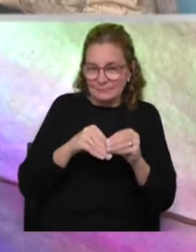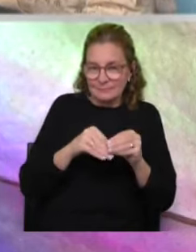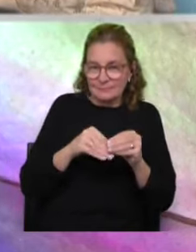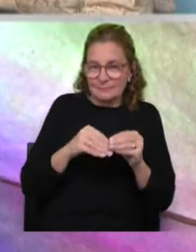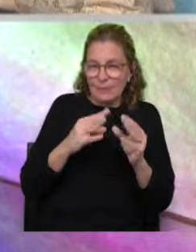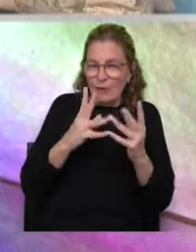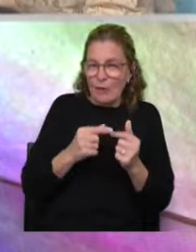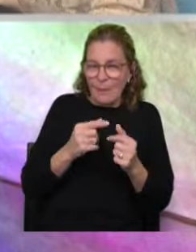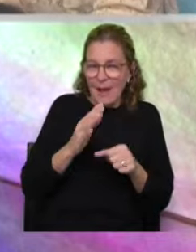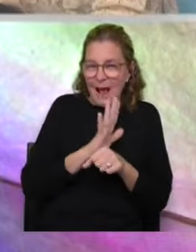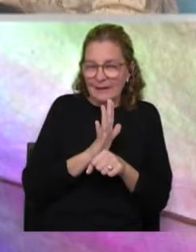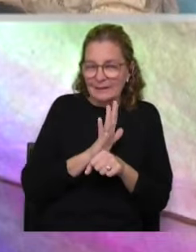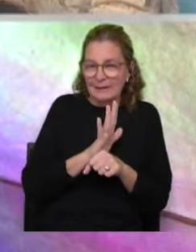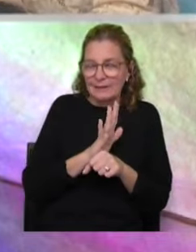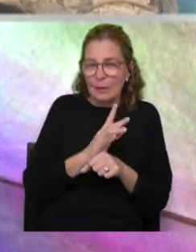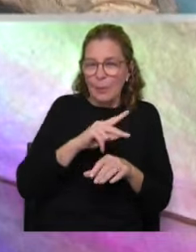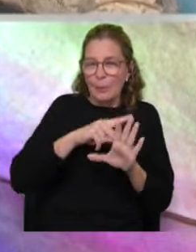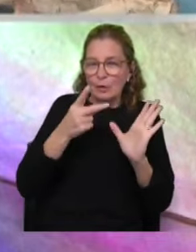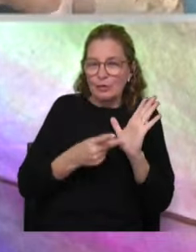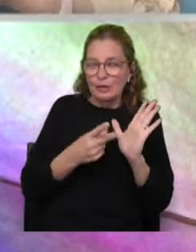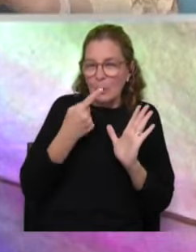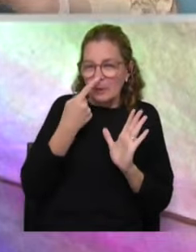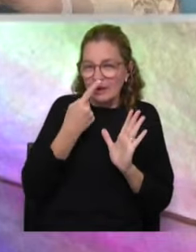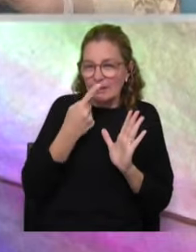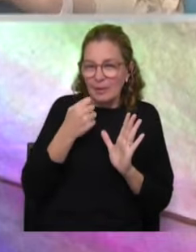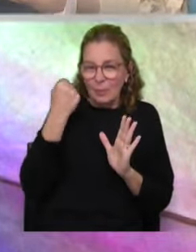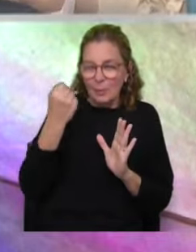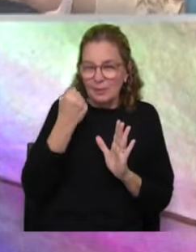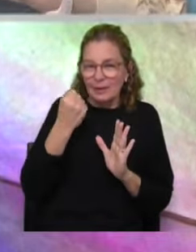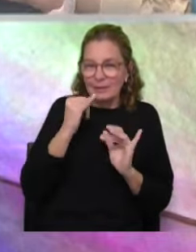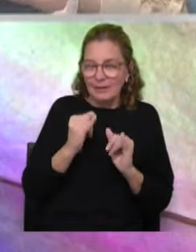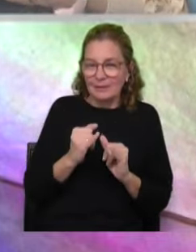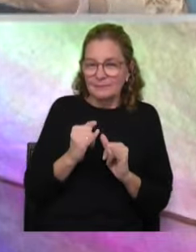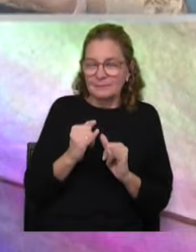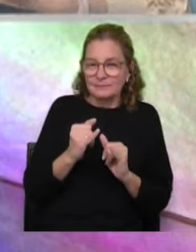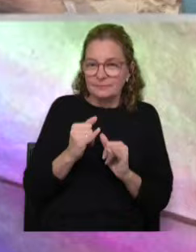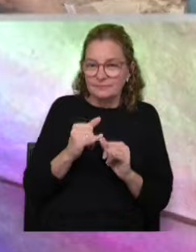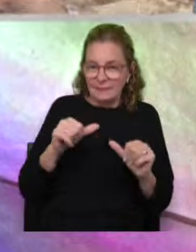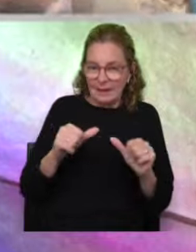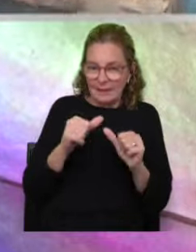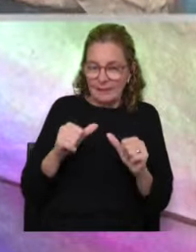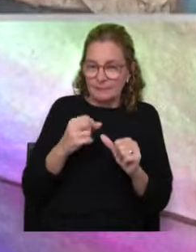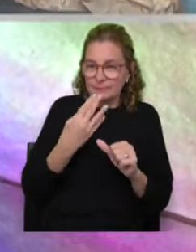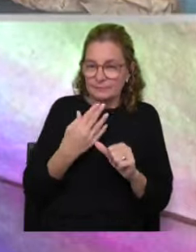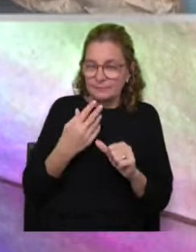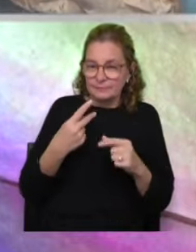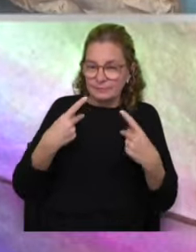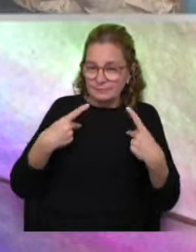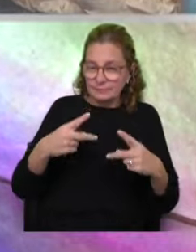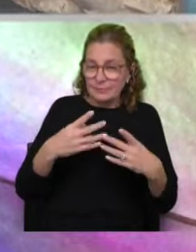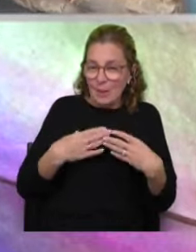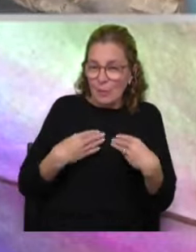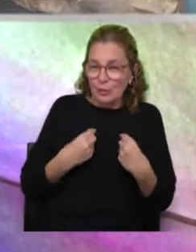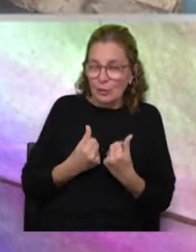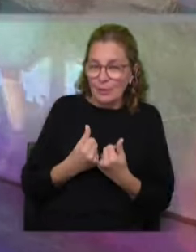de vista artístico es un proyecto muy interesante y muy atractivo también de hacer, porque es un viaje emocional